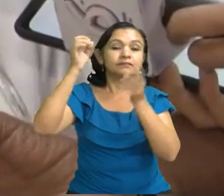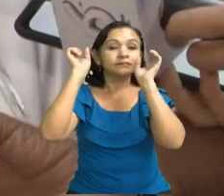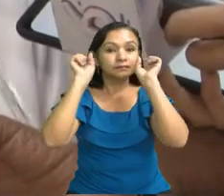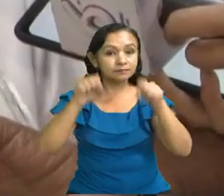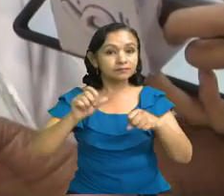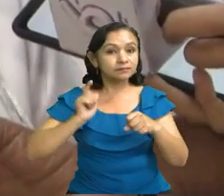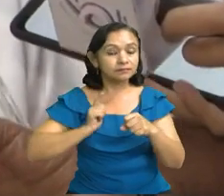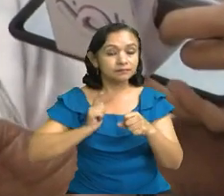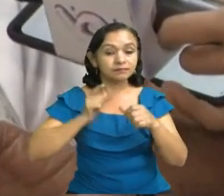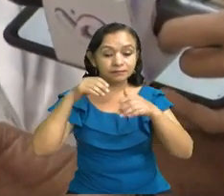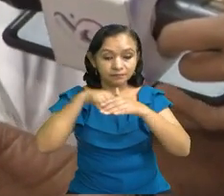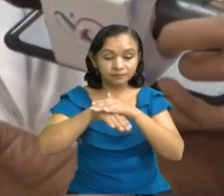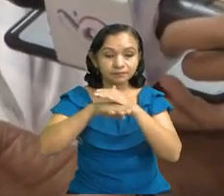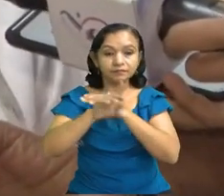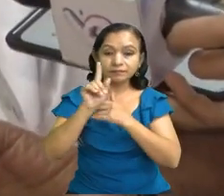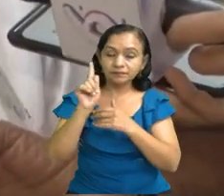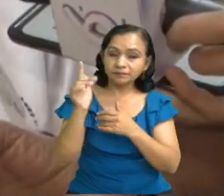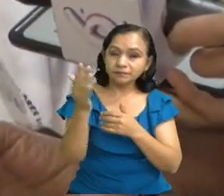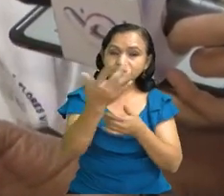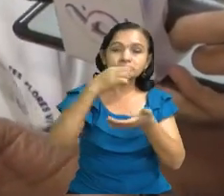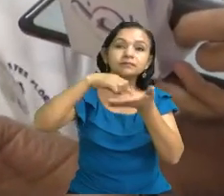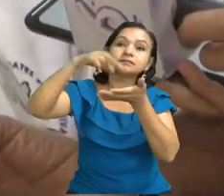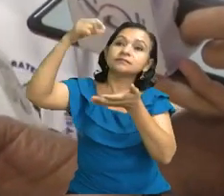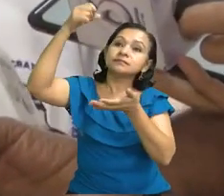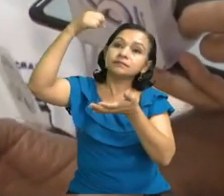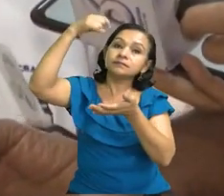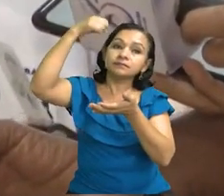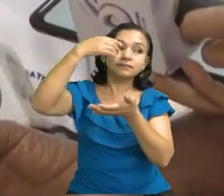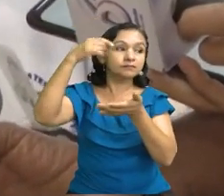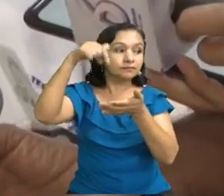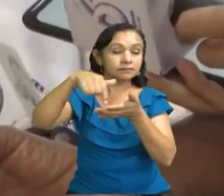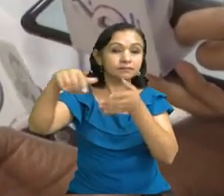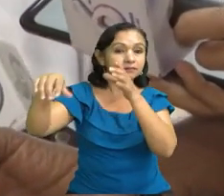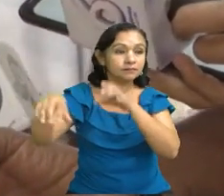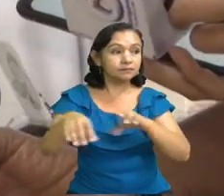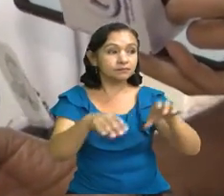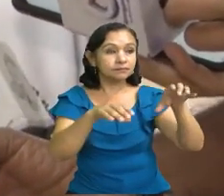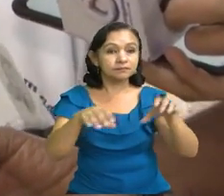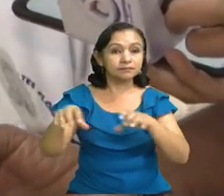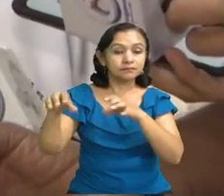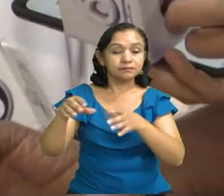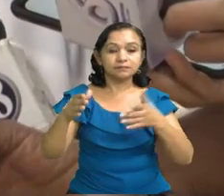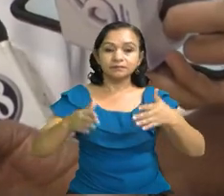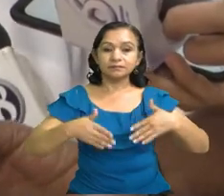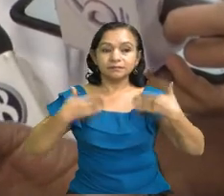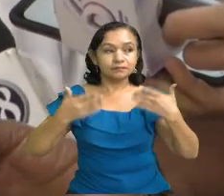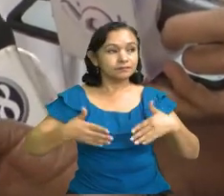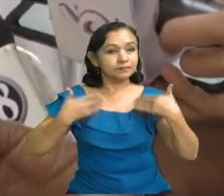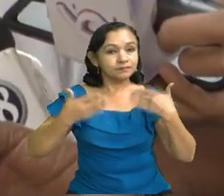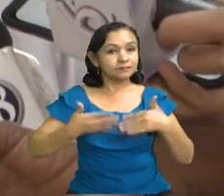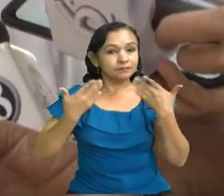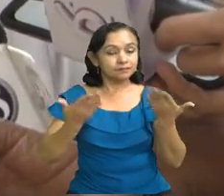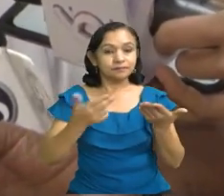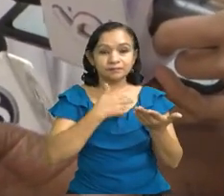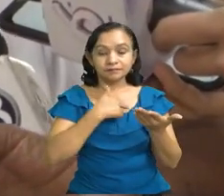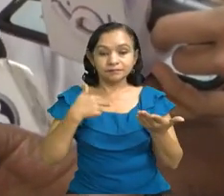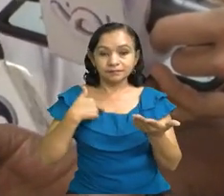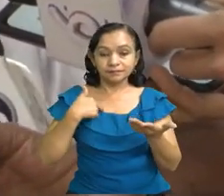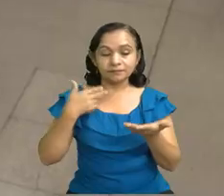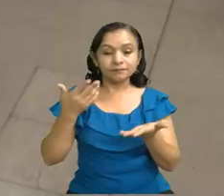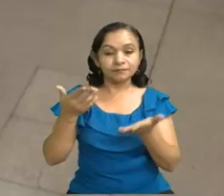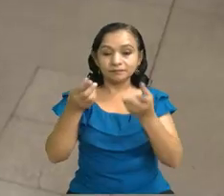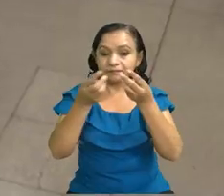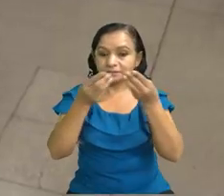capacidad de almacenar toda la vacuna que tenemos programada para esta jornada, y estamos muy contentas de que nos hayan otorgado estos